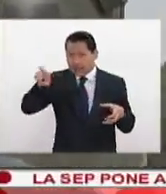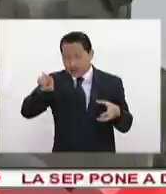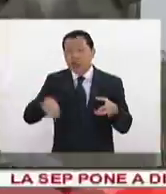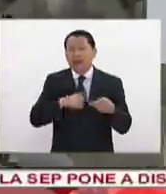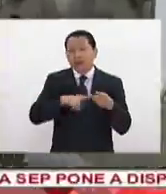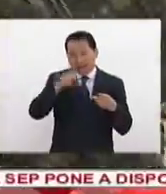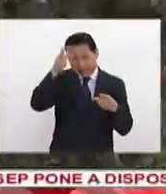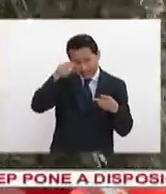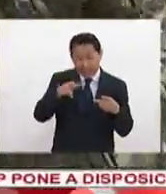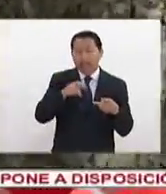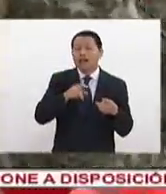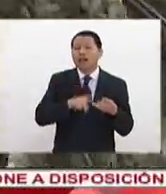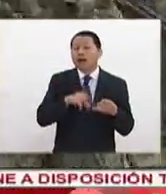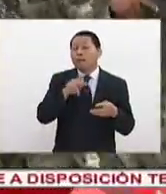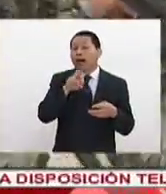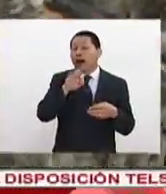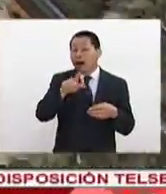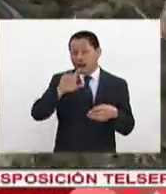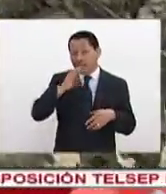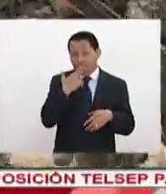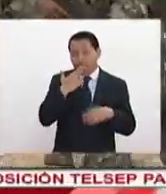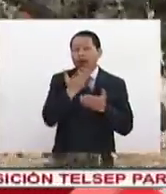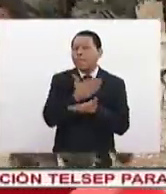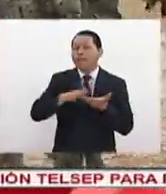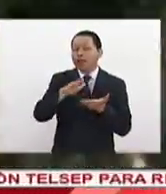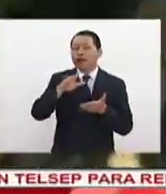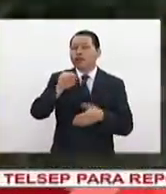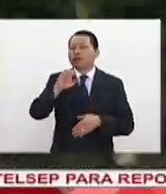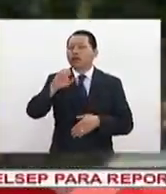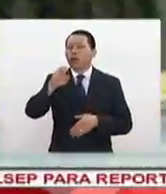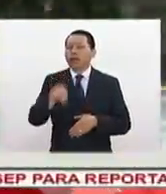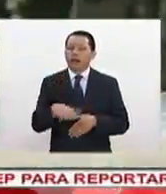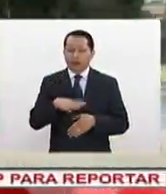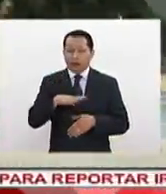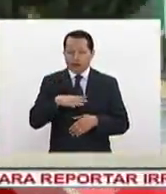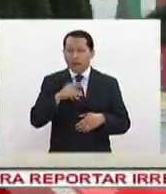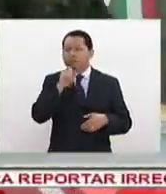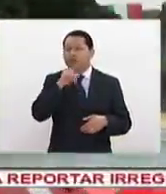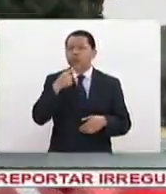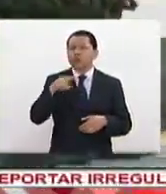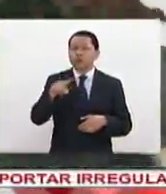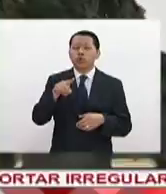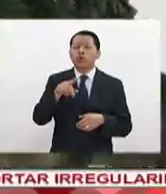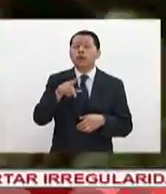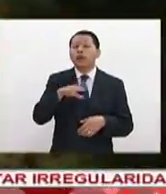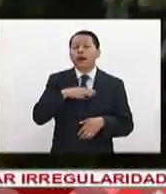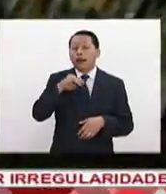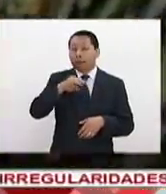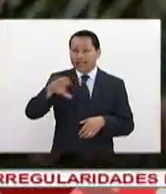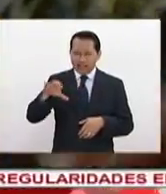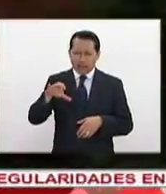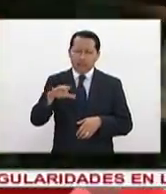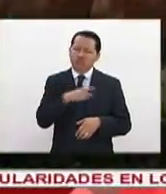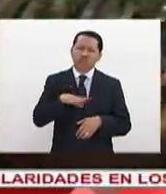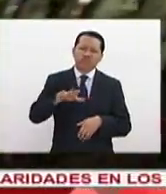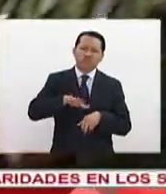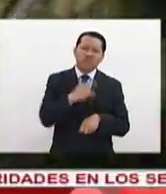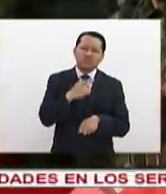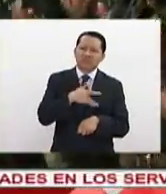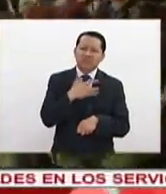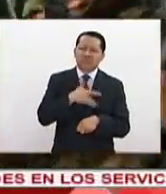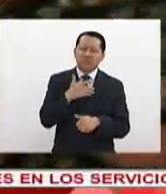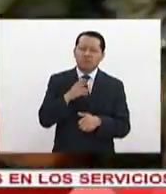Hidalgo de Parral, Chihuahua. Por otra parte, la Suprema Corte desechó la acción promovida por el partido Movimiento Ciudadano al